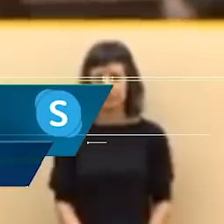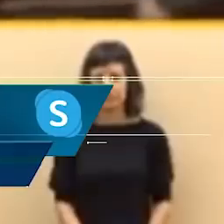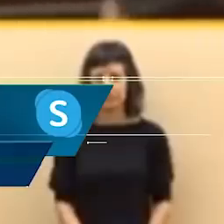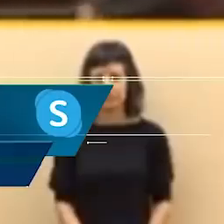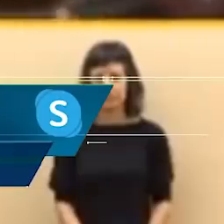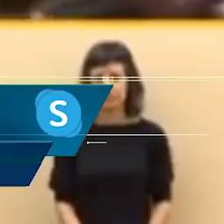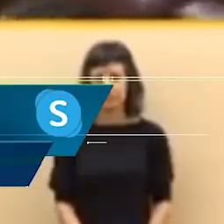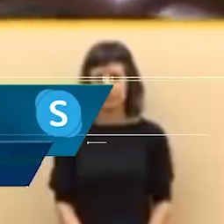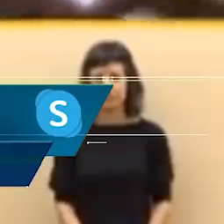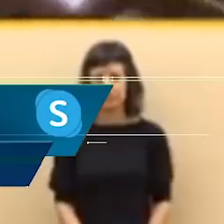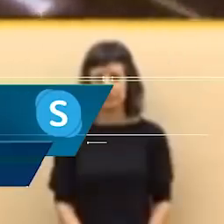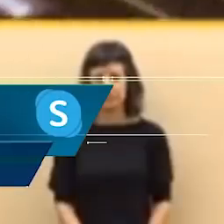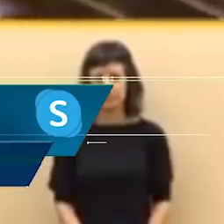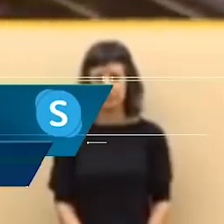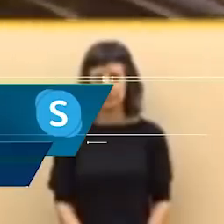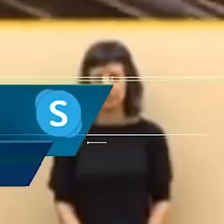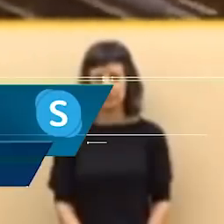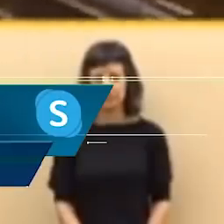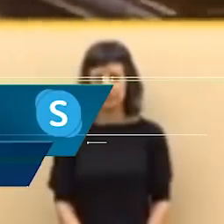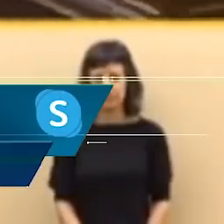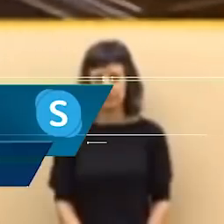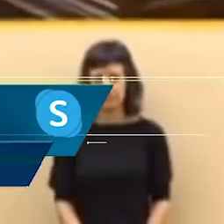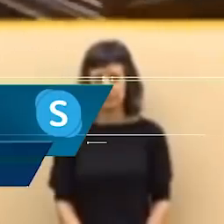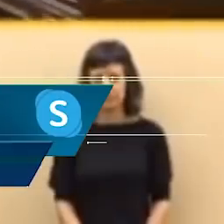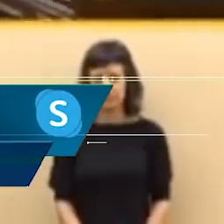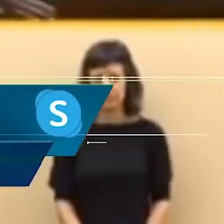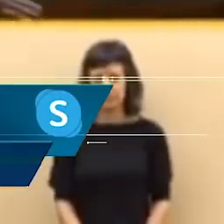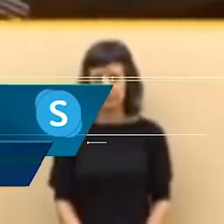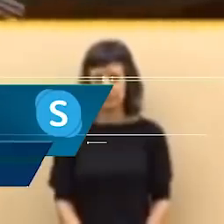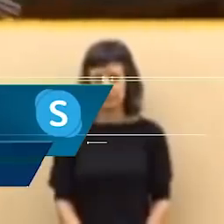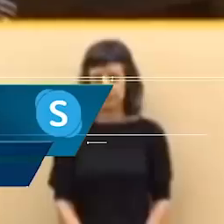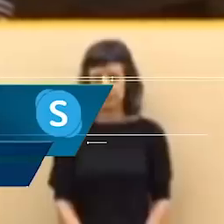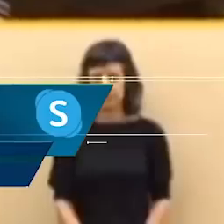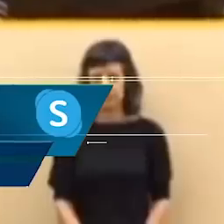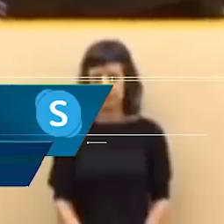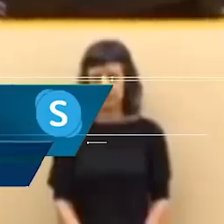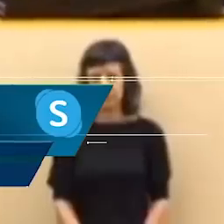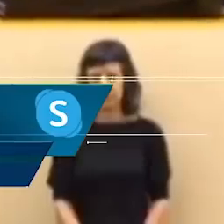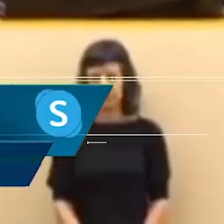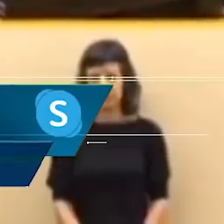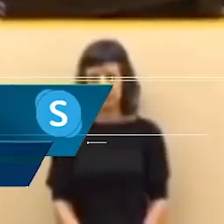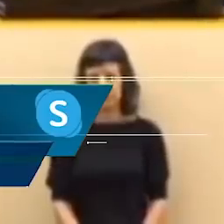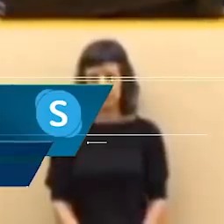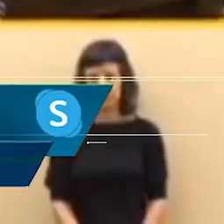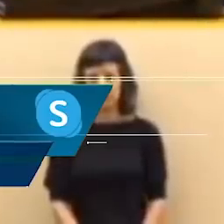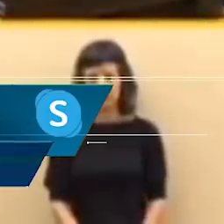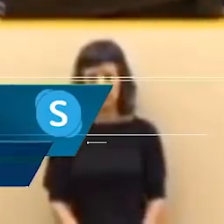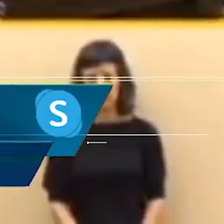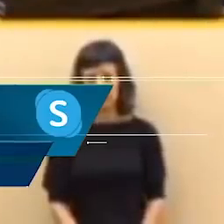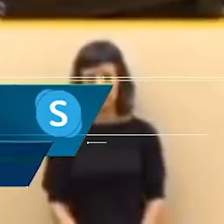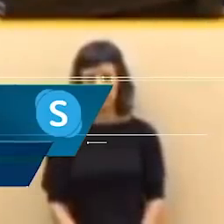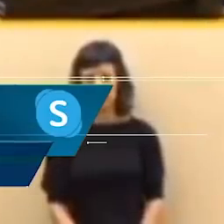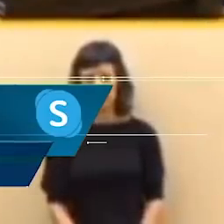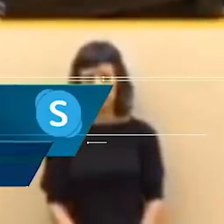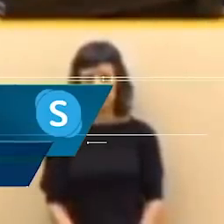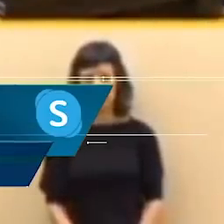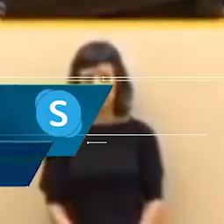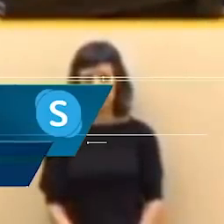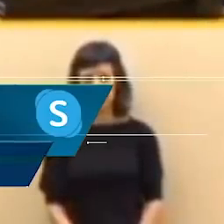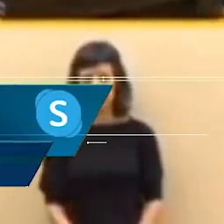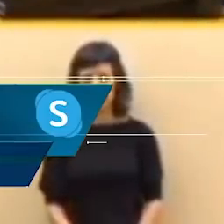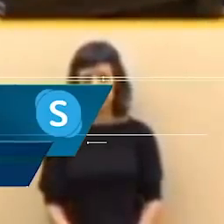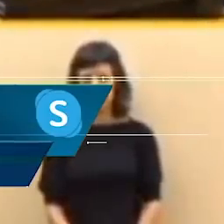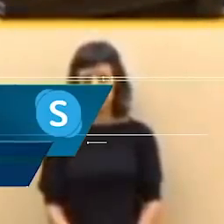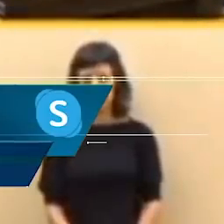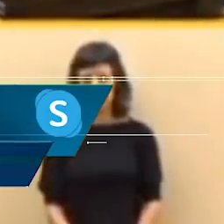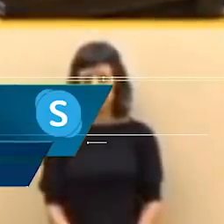ingenuidad pero no tiene ningún futuro no tiene ningún futuro no creo ni que daña a para casado ni a nadie es otra alternativa para